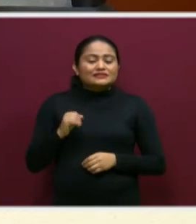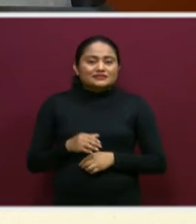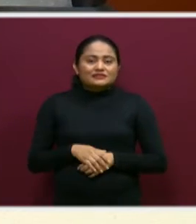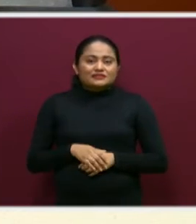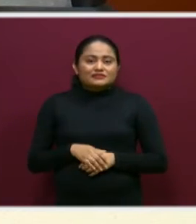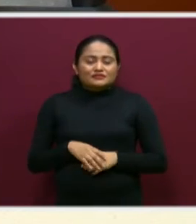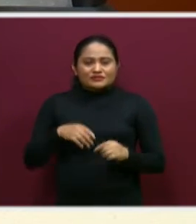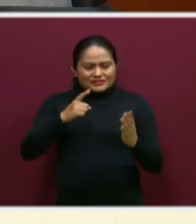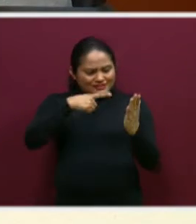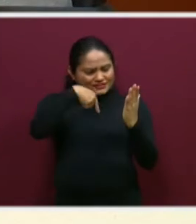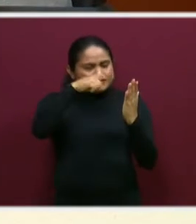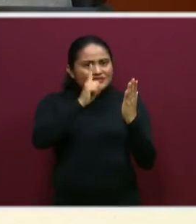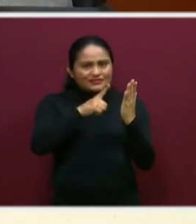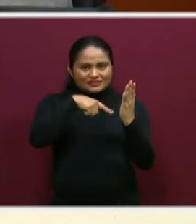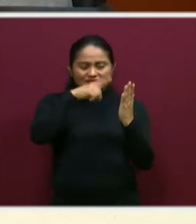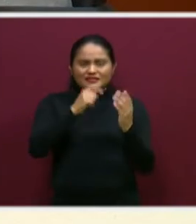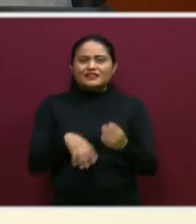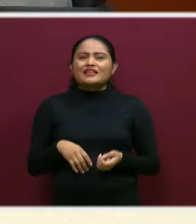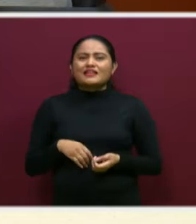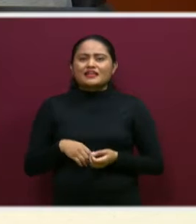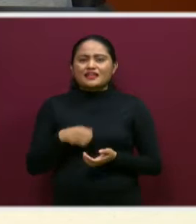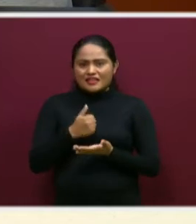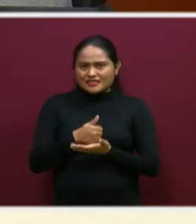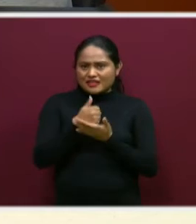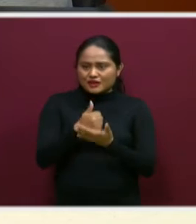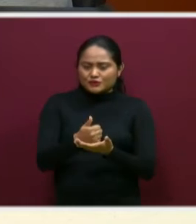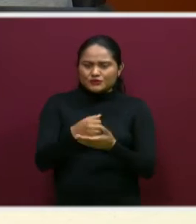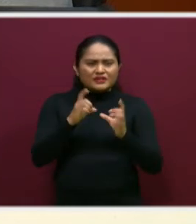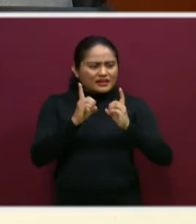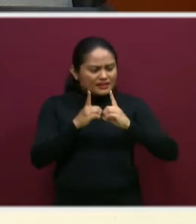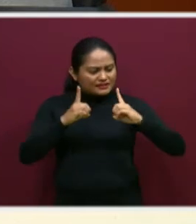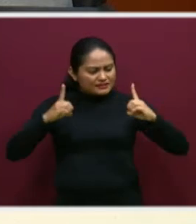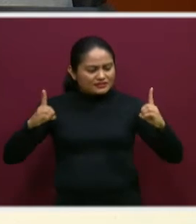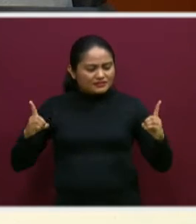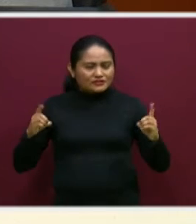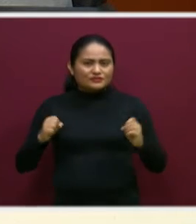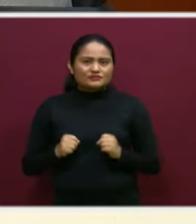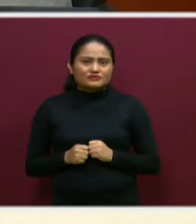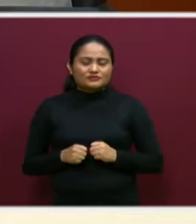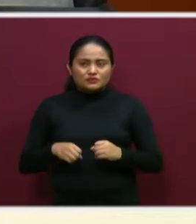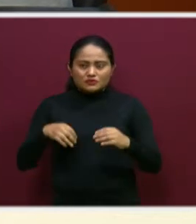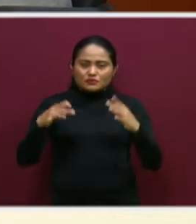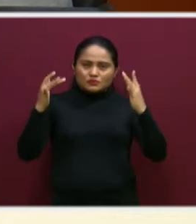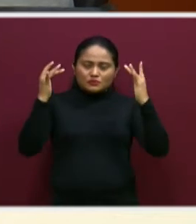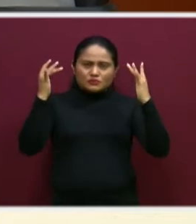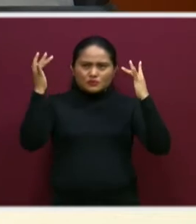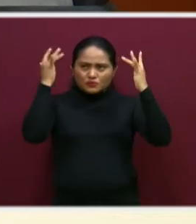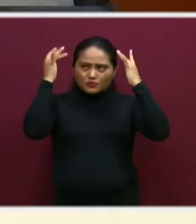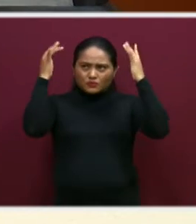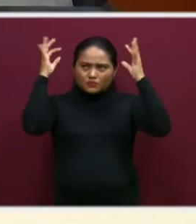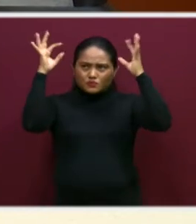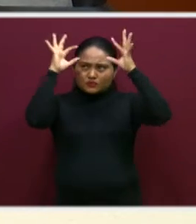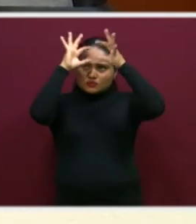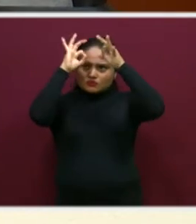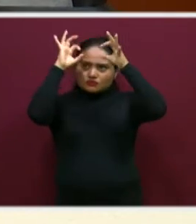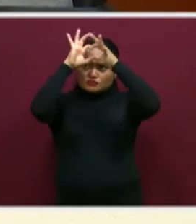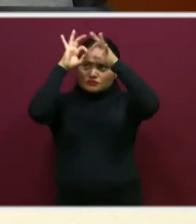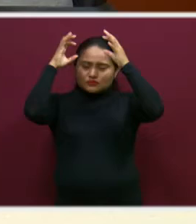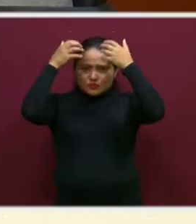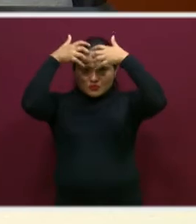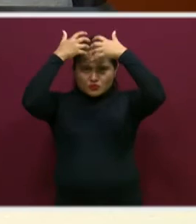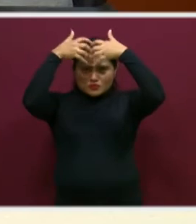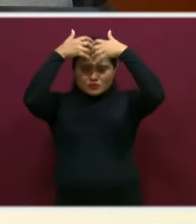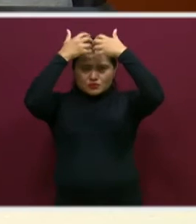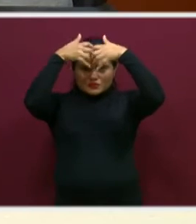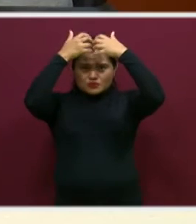permite ir desarrollando y conectando las neuronas y puede ir desarrollando los hemisferios